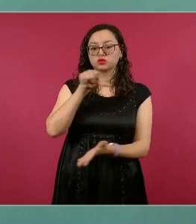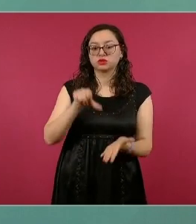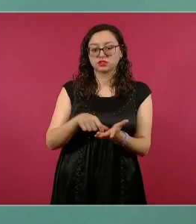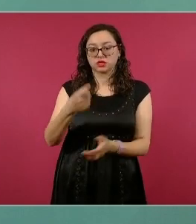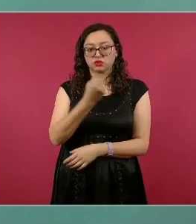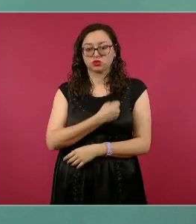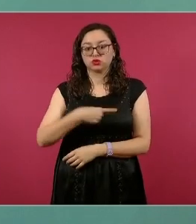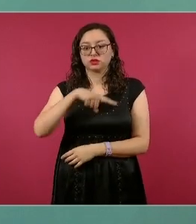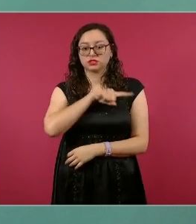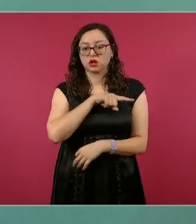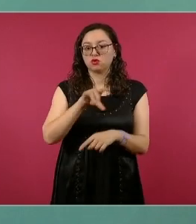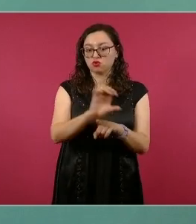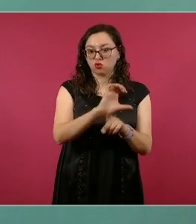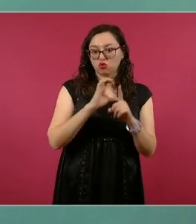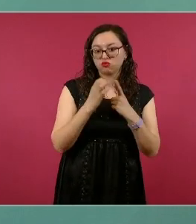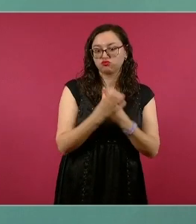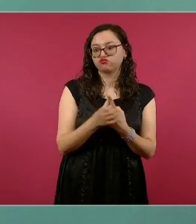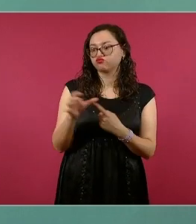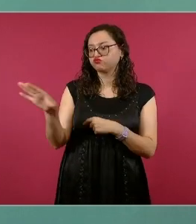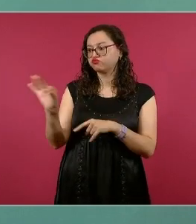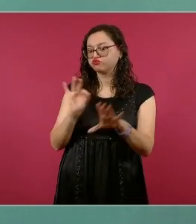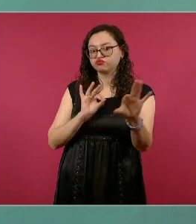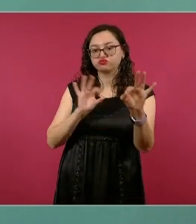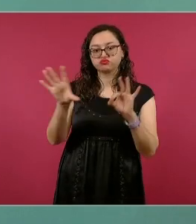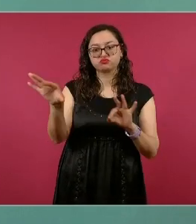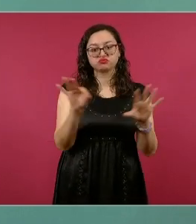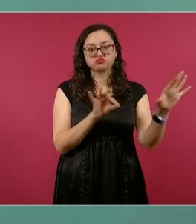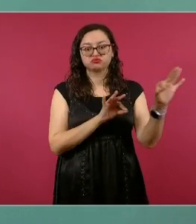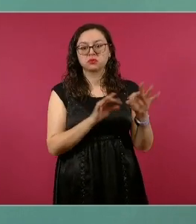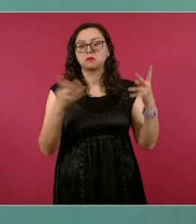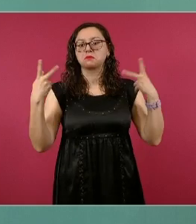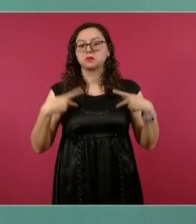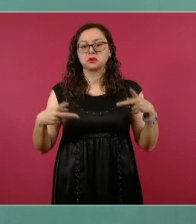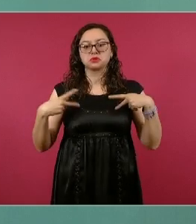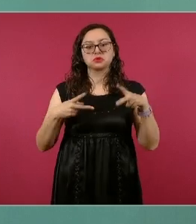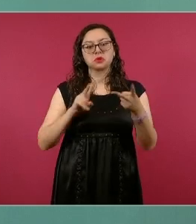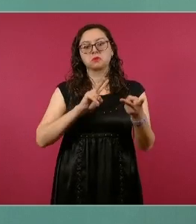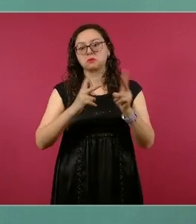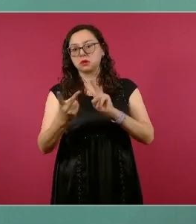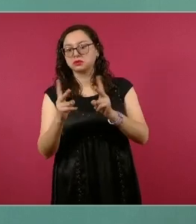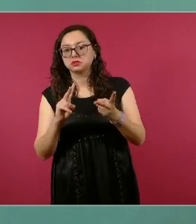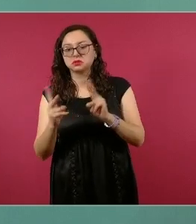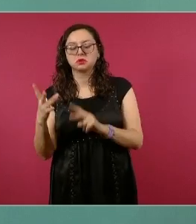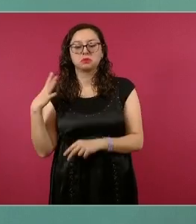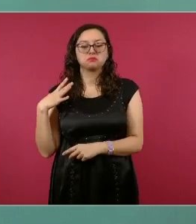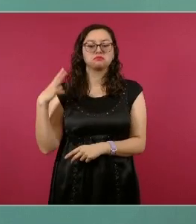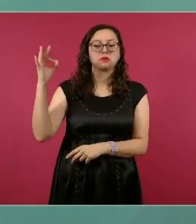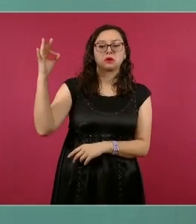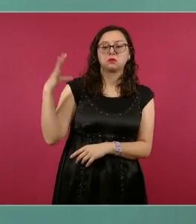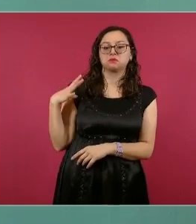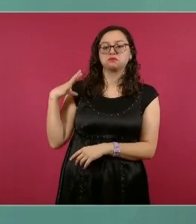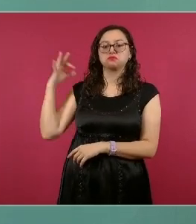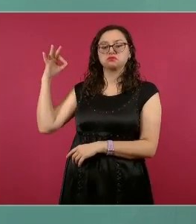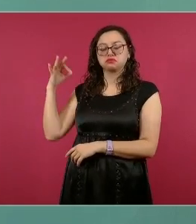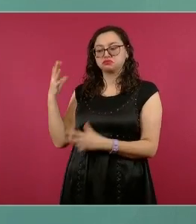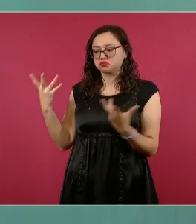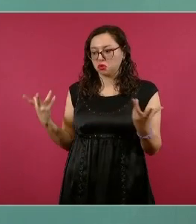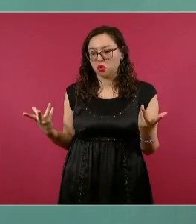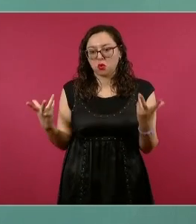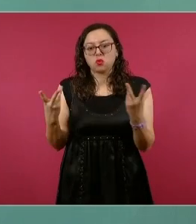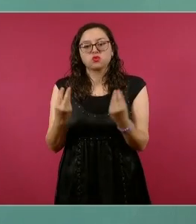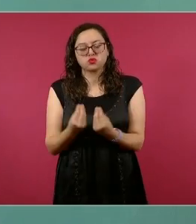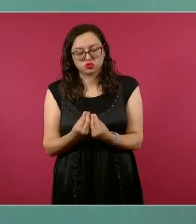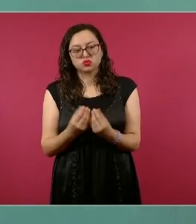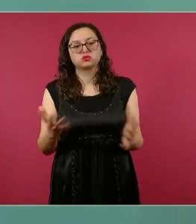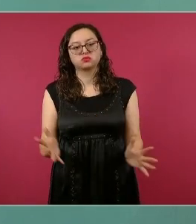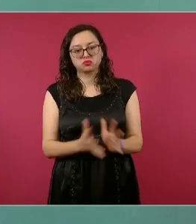asambleas donde se presentaron usuarios, voluntarios, vecinas, vecinos, con la finalidad de conformar